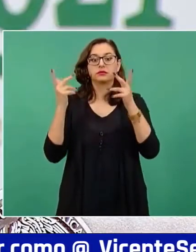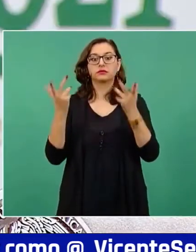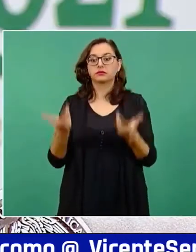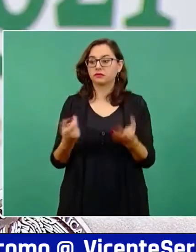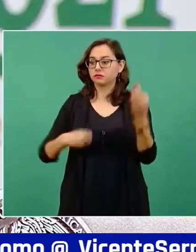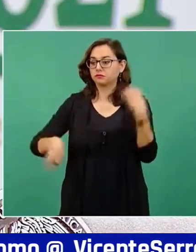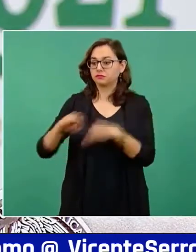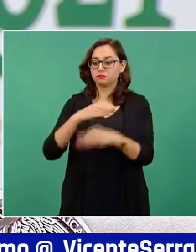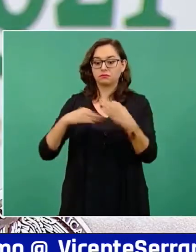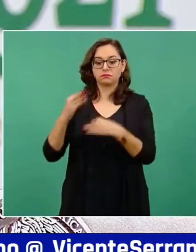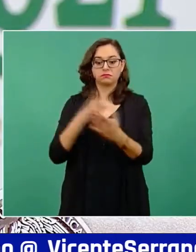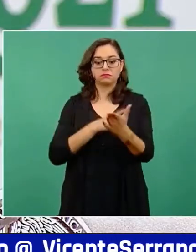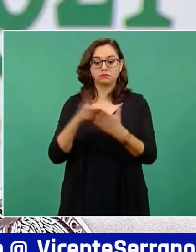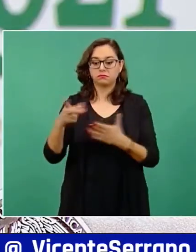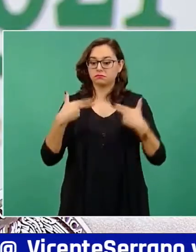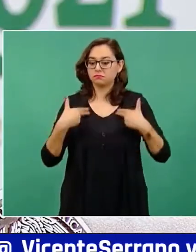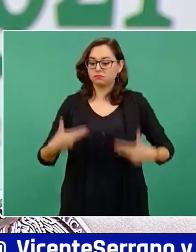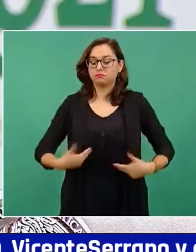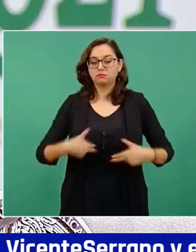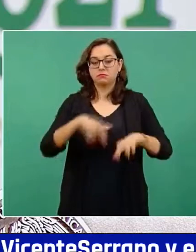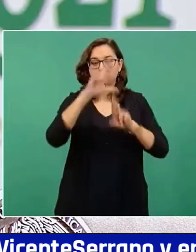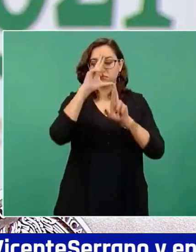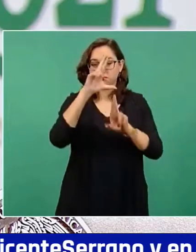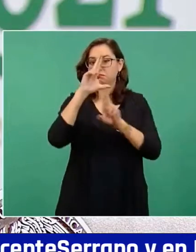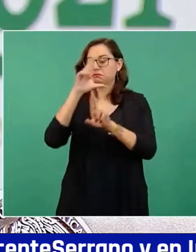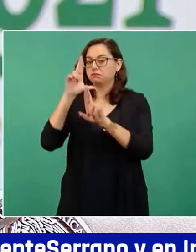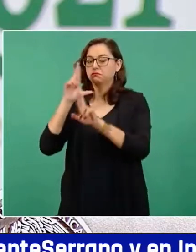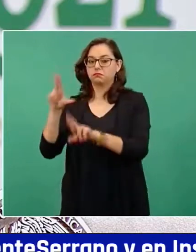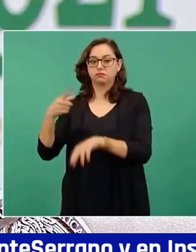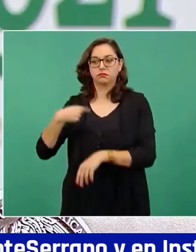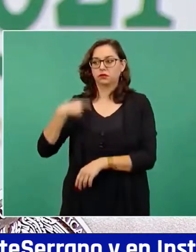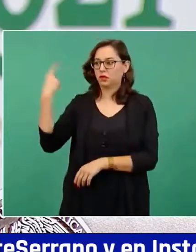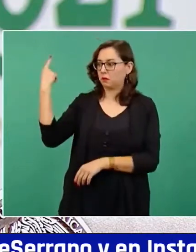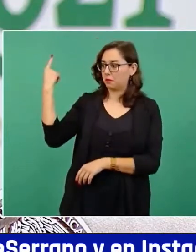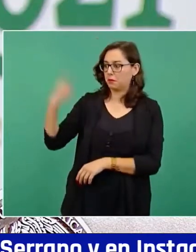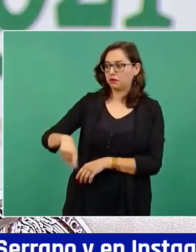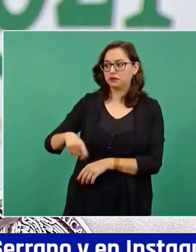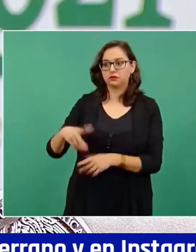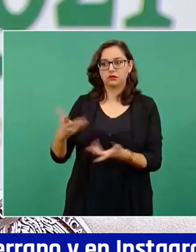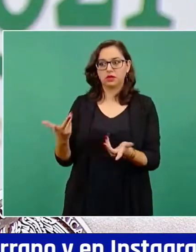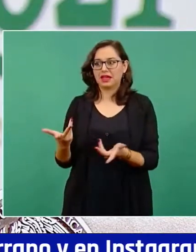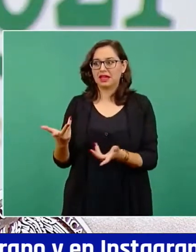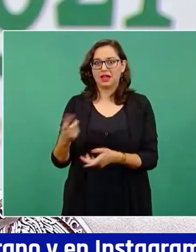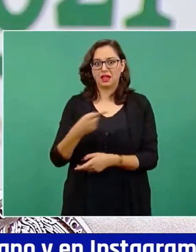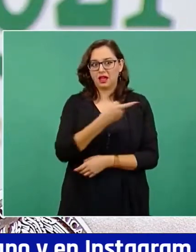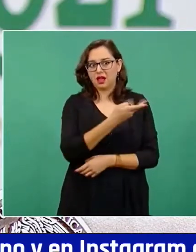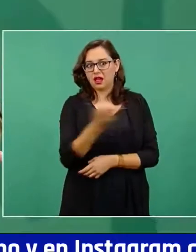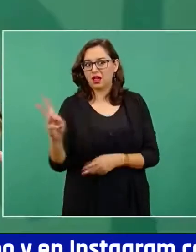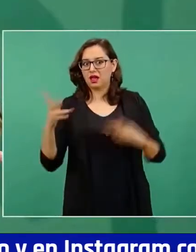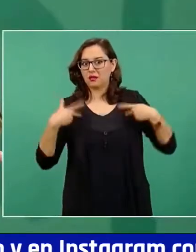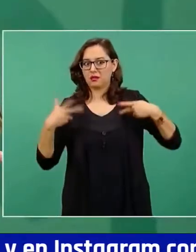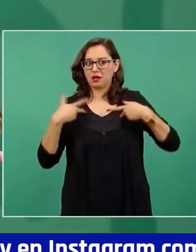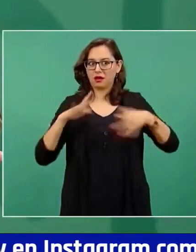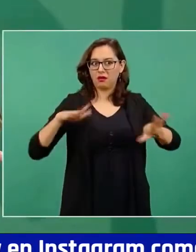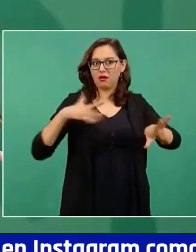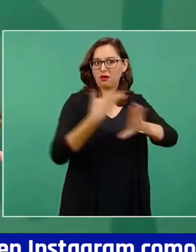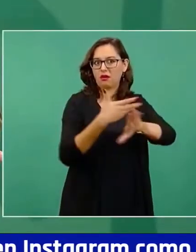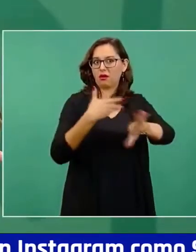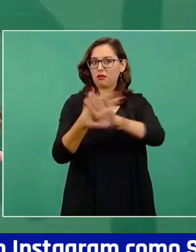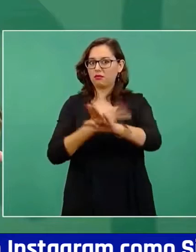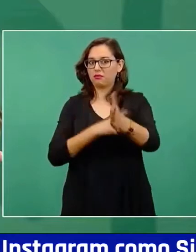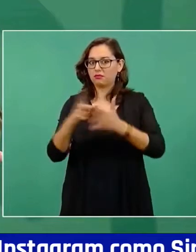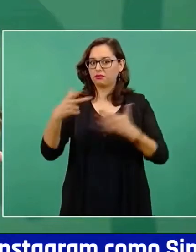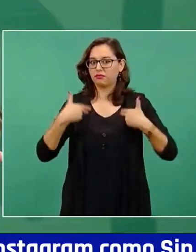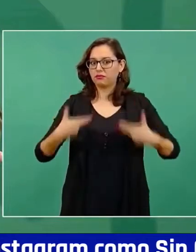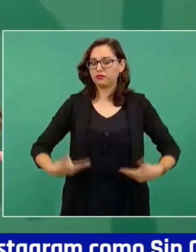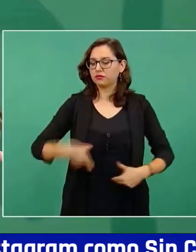respetan los derechos humanos, es una instrucción, es una orden de no violentar en ningún momento esta parte. Se